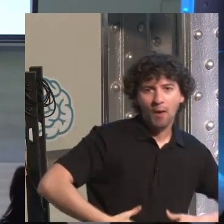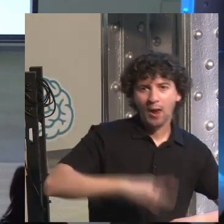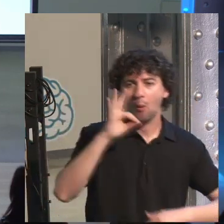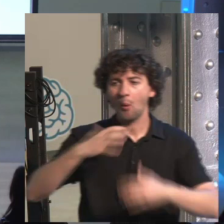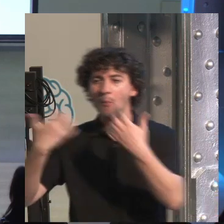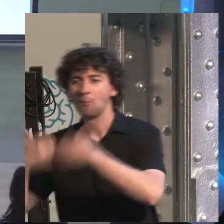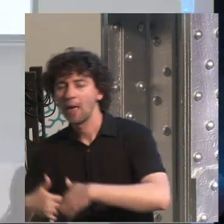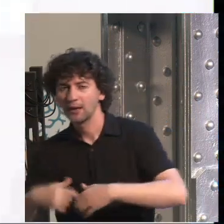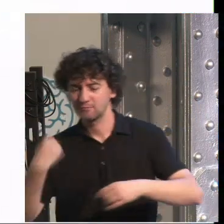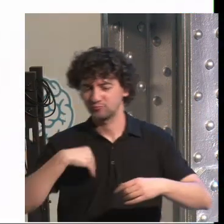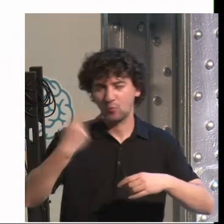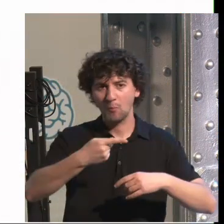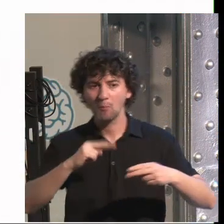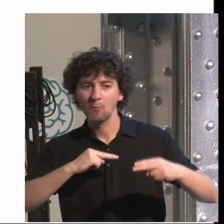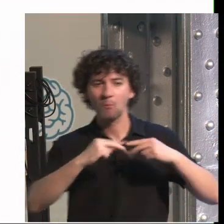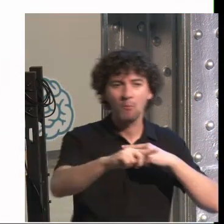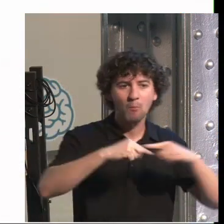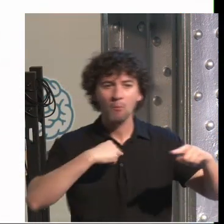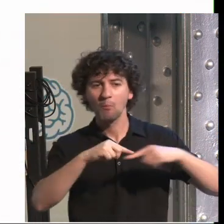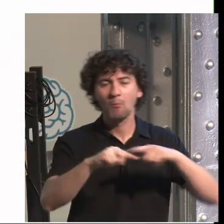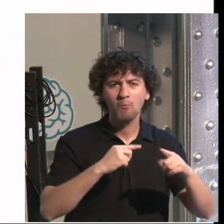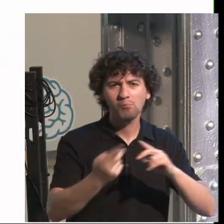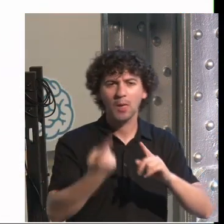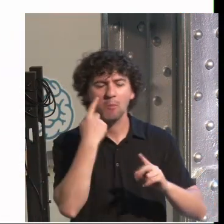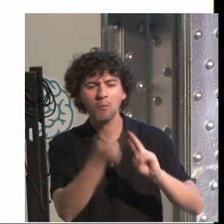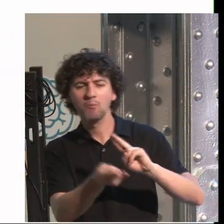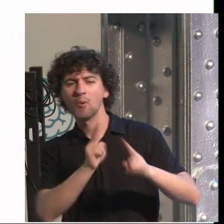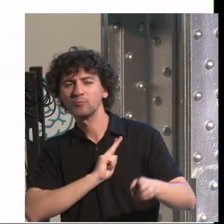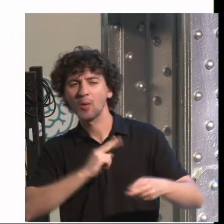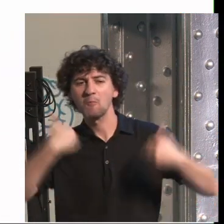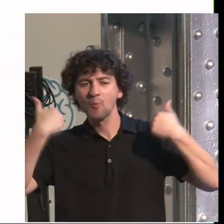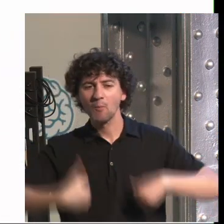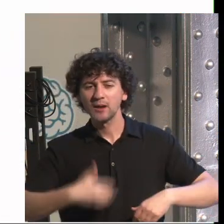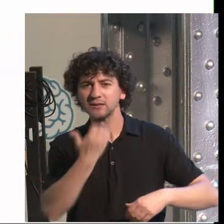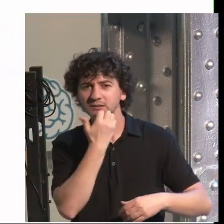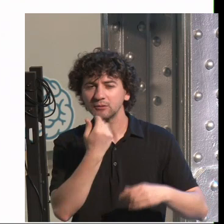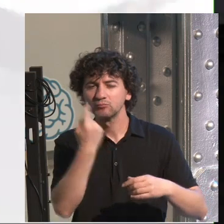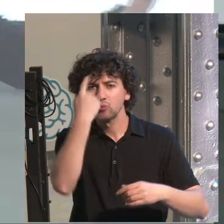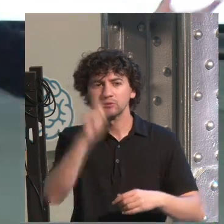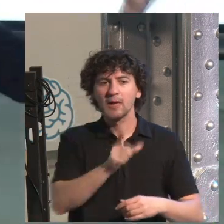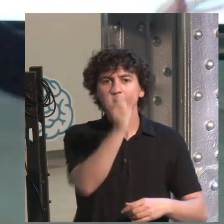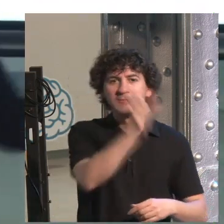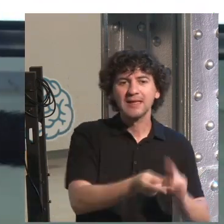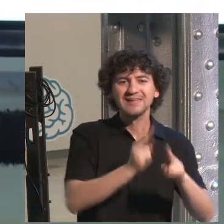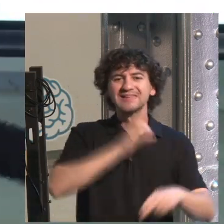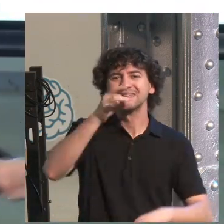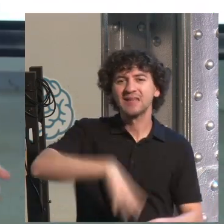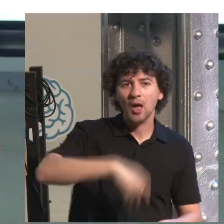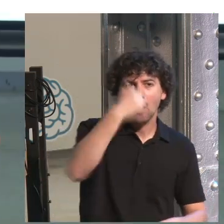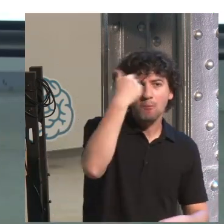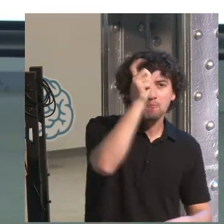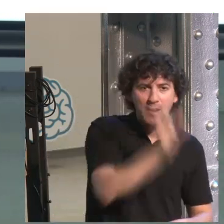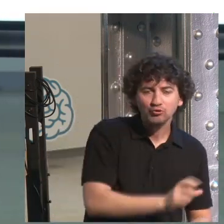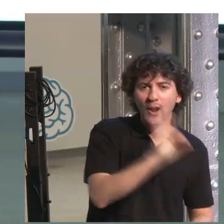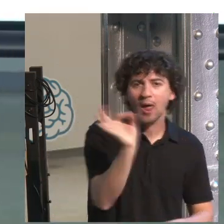chatbot, donde tú preguntabas y o te contestaba la máquina o te contestaba el humano, y si no sabías la diferencia, quería decir que esa máquina era inteligente, ¿no? Como un